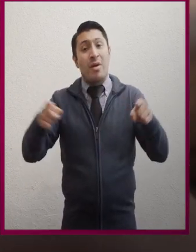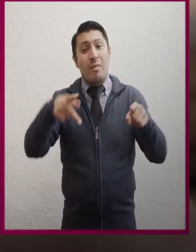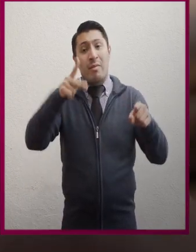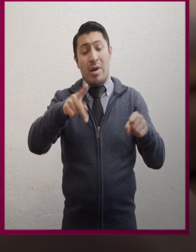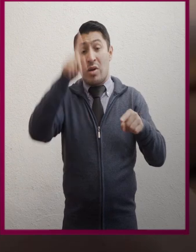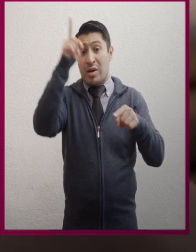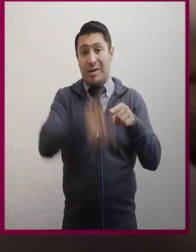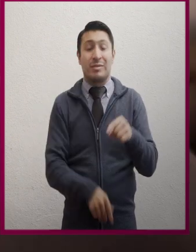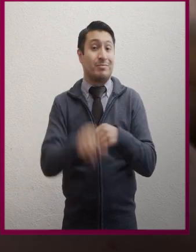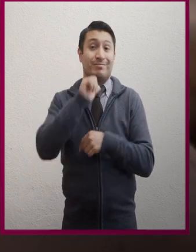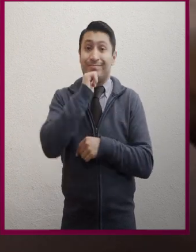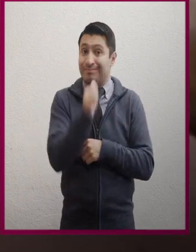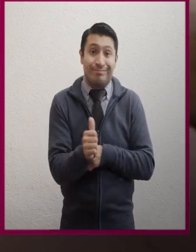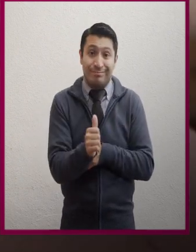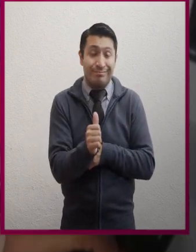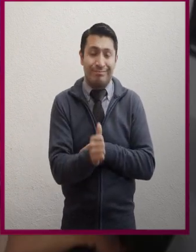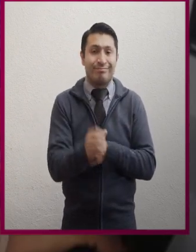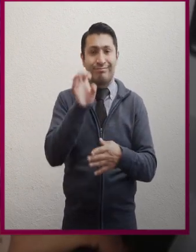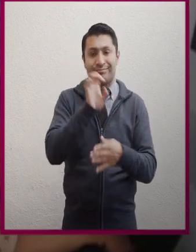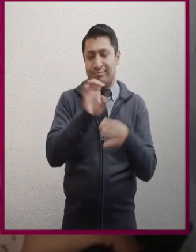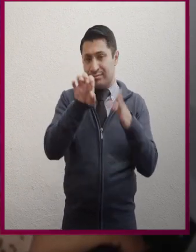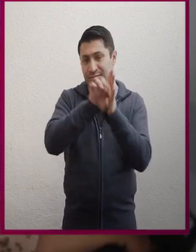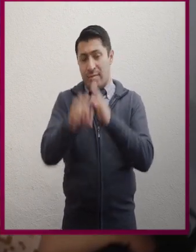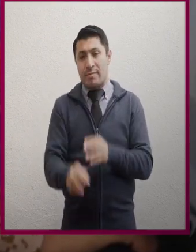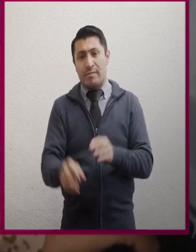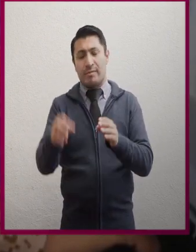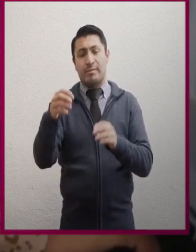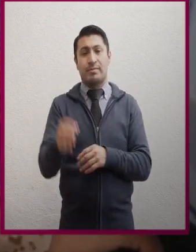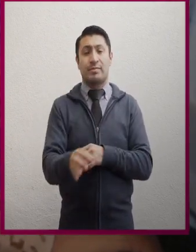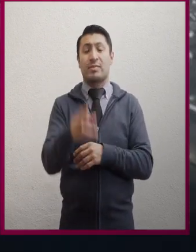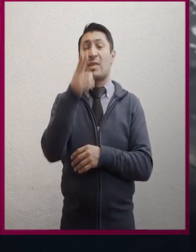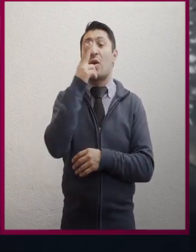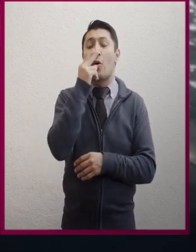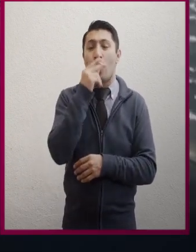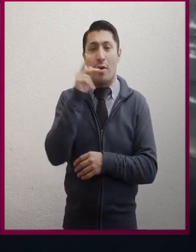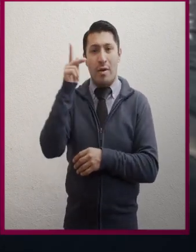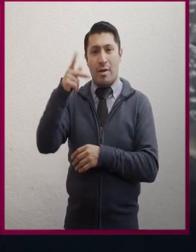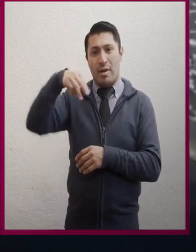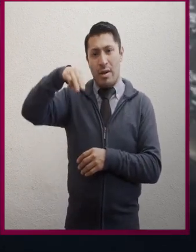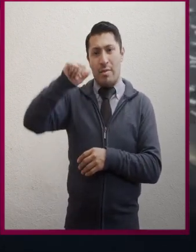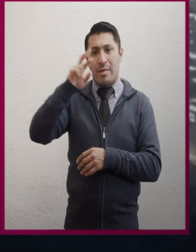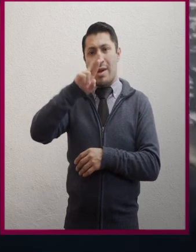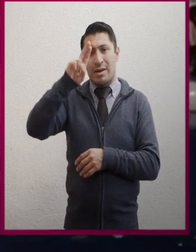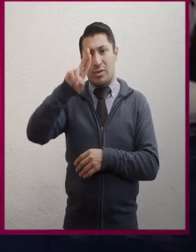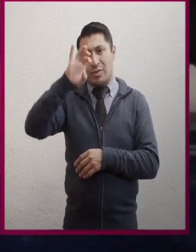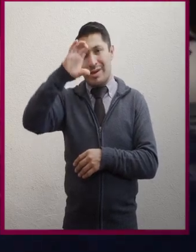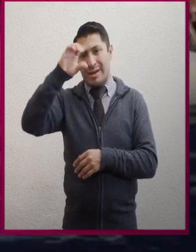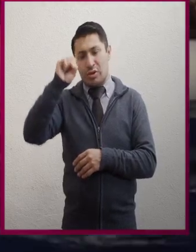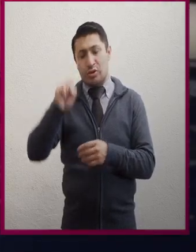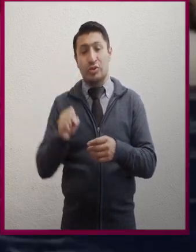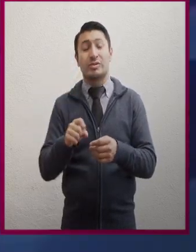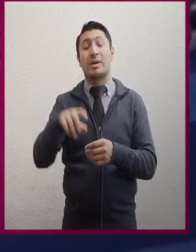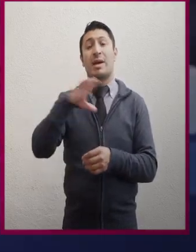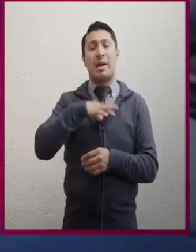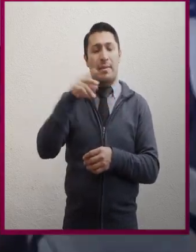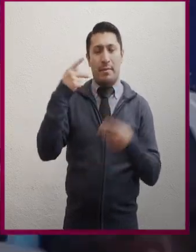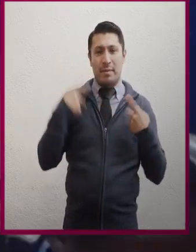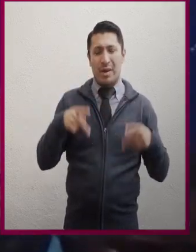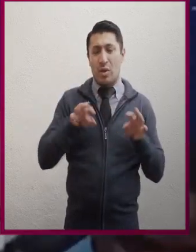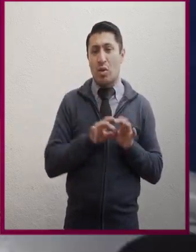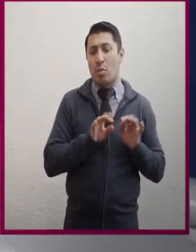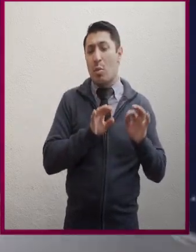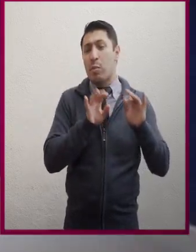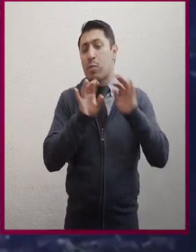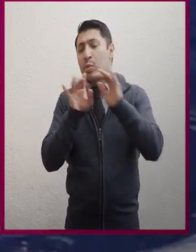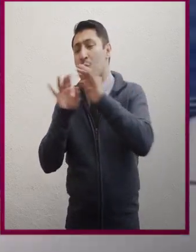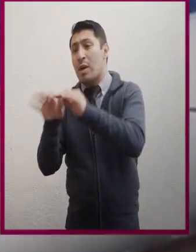rutas, mas no su desaparición. Por ejemplo, frente a las patrullas costeras instaladas en Marruecos y Mauritania, los